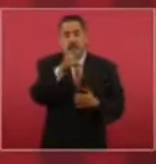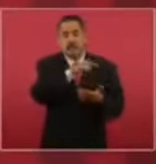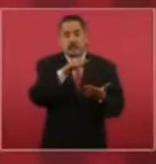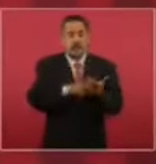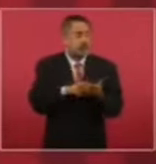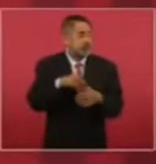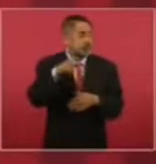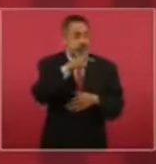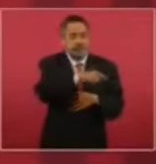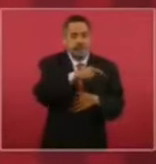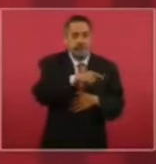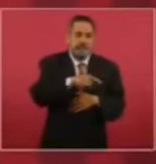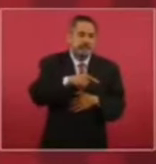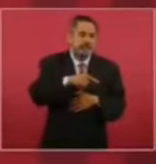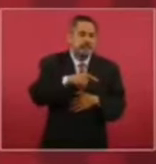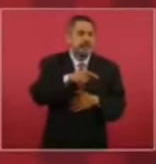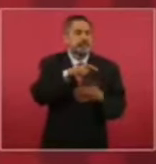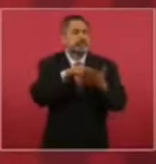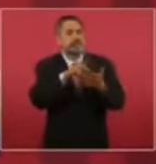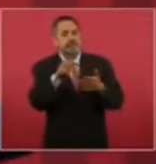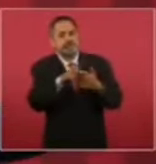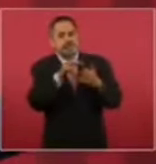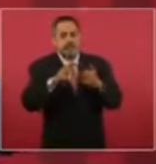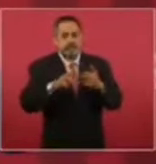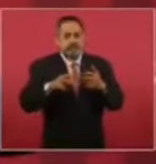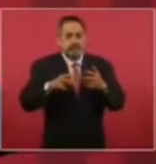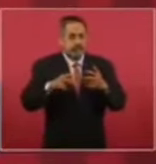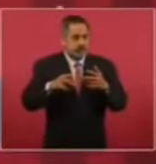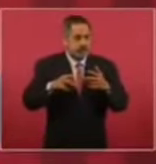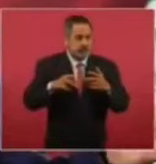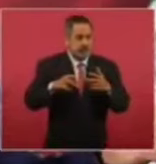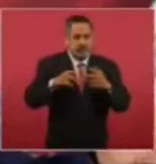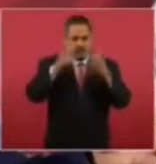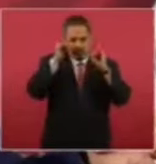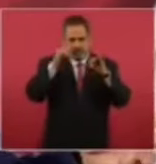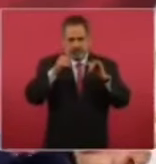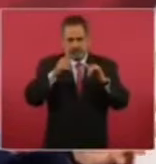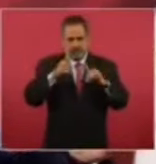mataban una res y entregaban carne